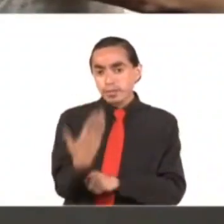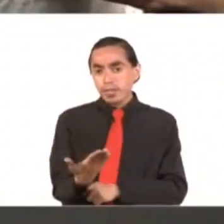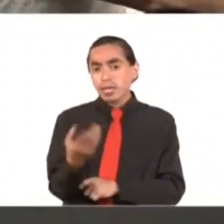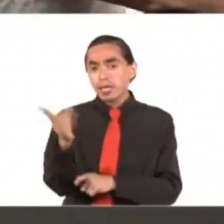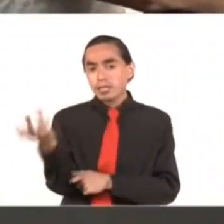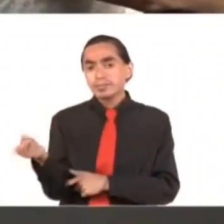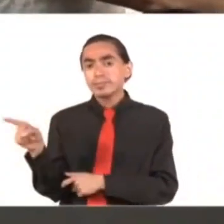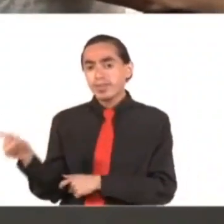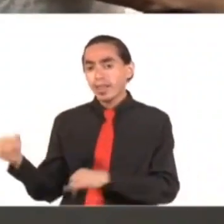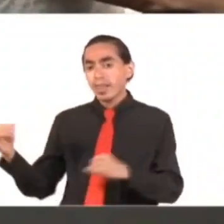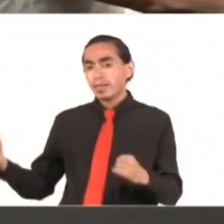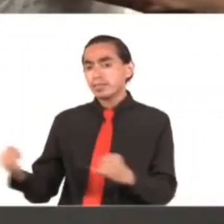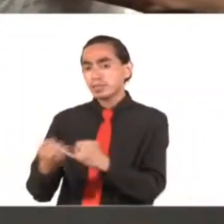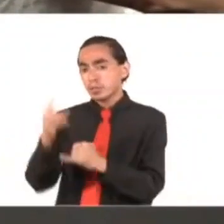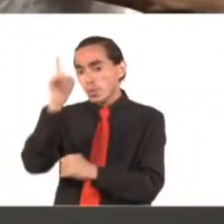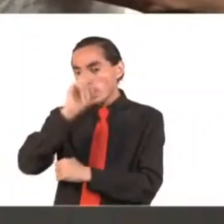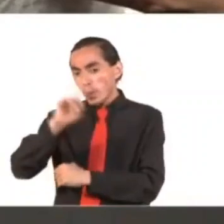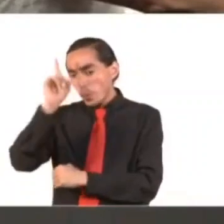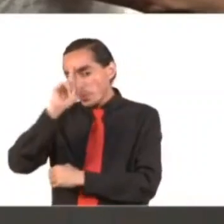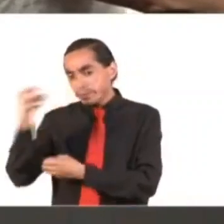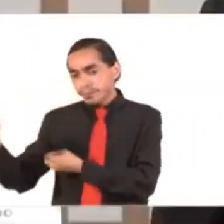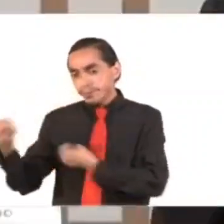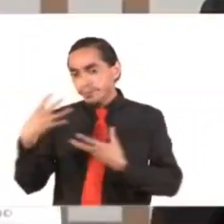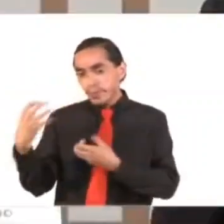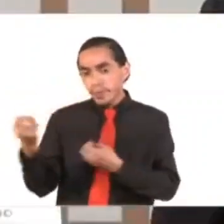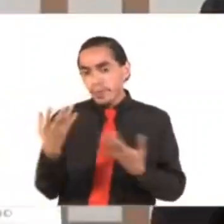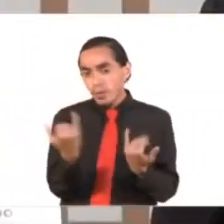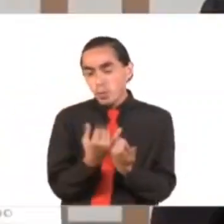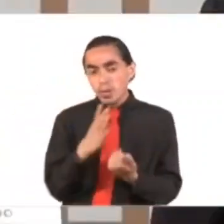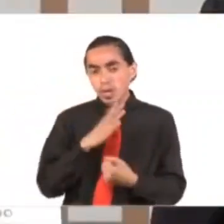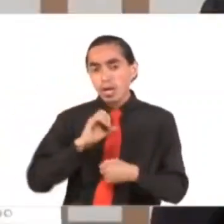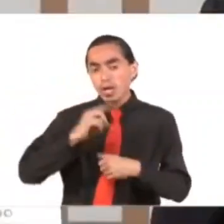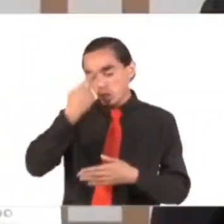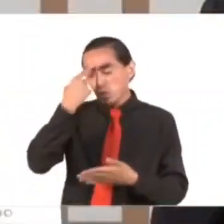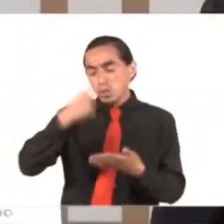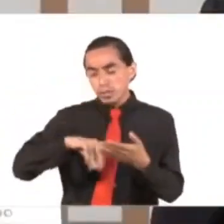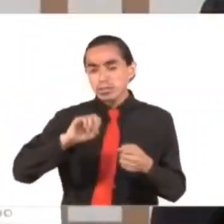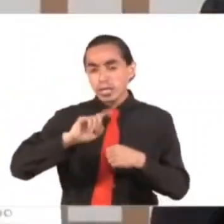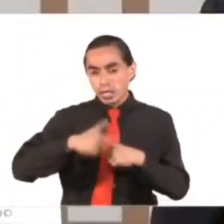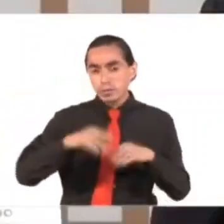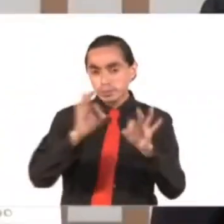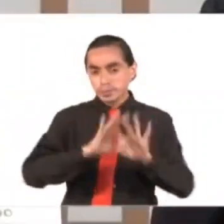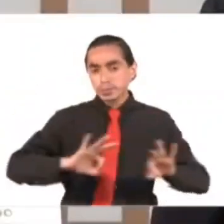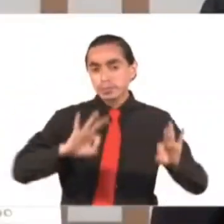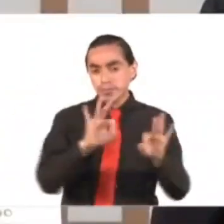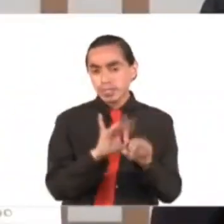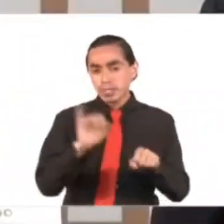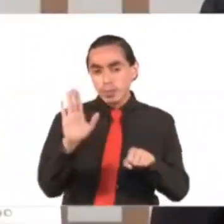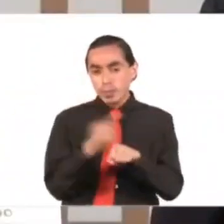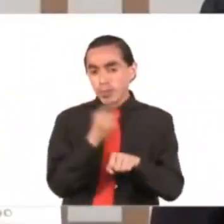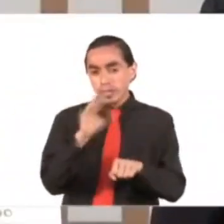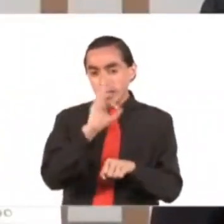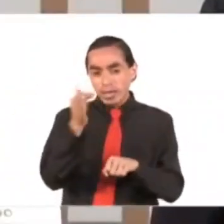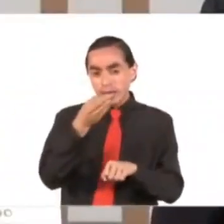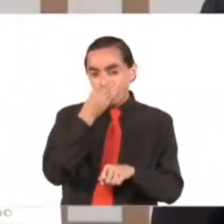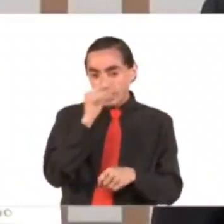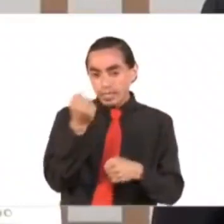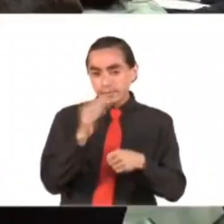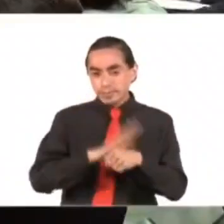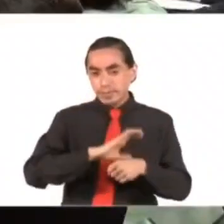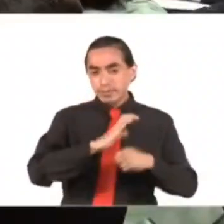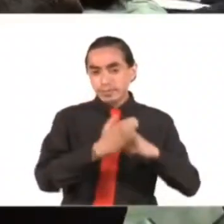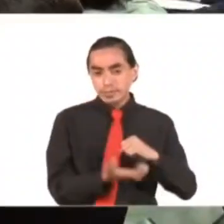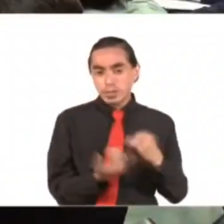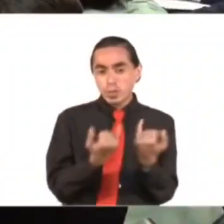adelante. Creo que es algo importante en el cierre de lo que hemos logrado, que se conozca además las